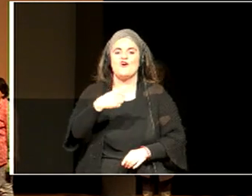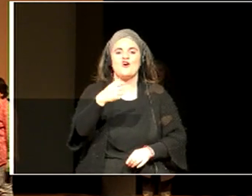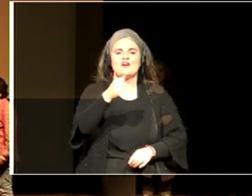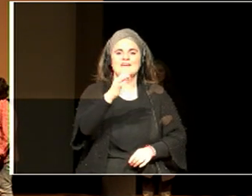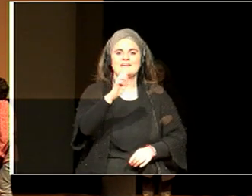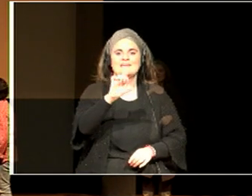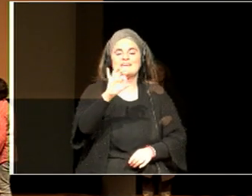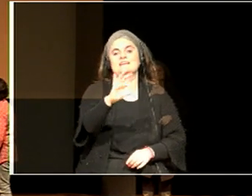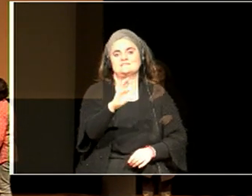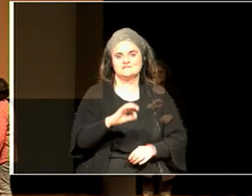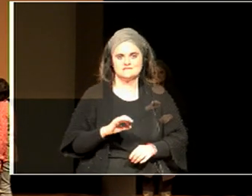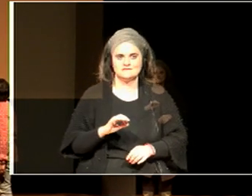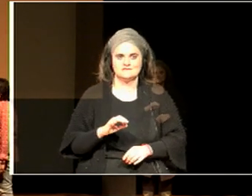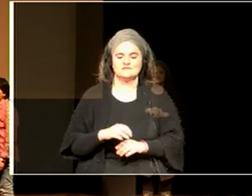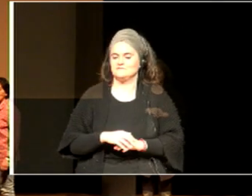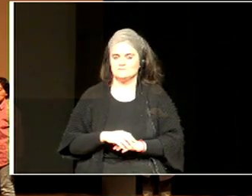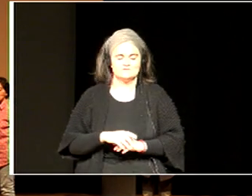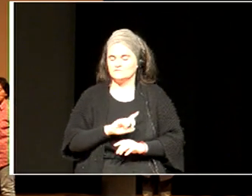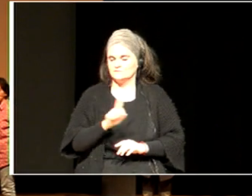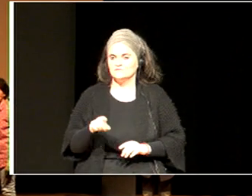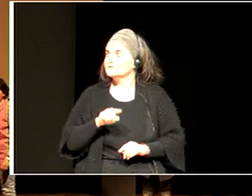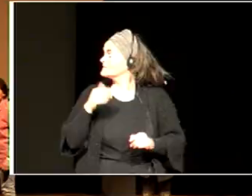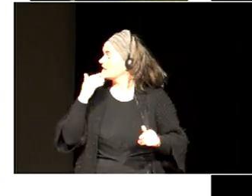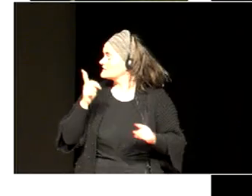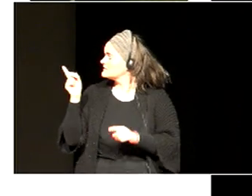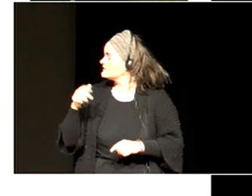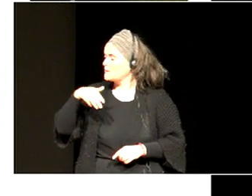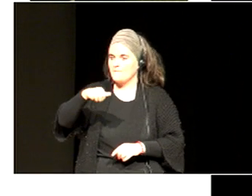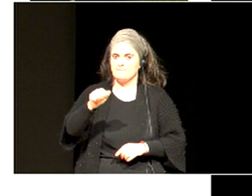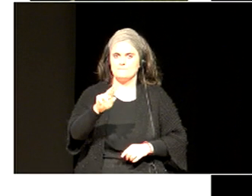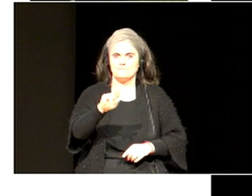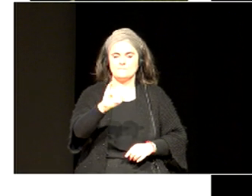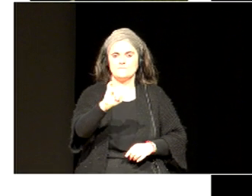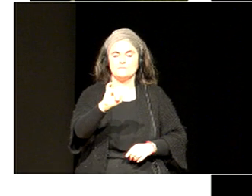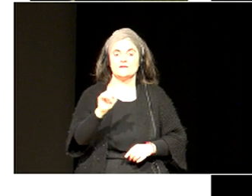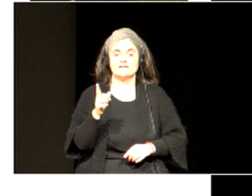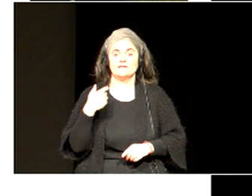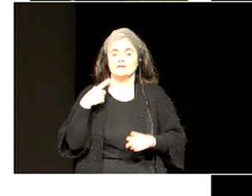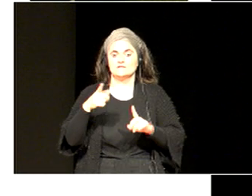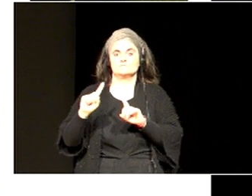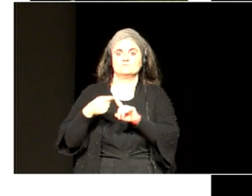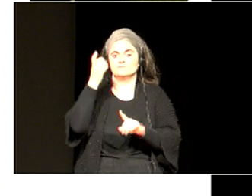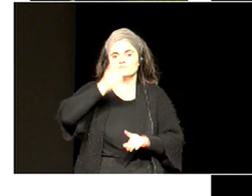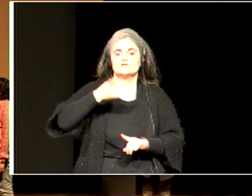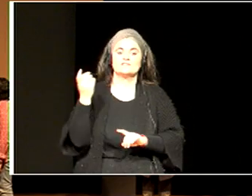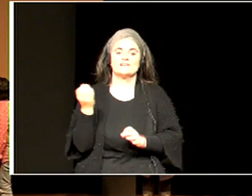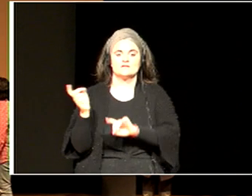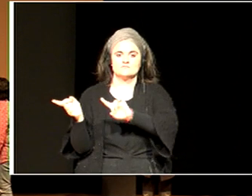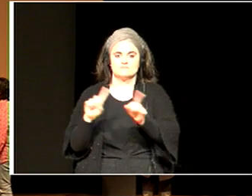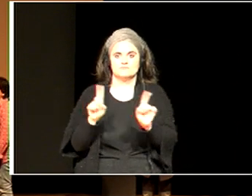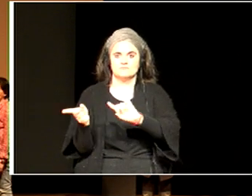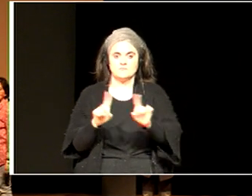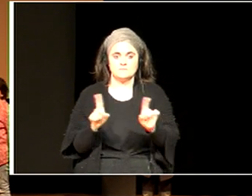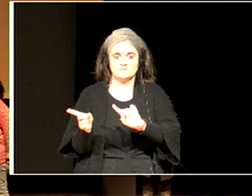educastur que dice mis alumnos bueno bien mary a anderson inventora del limpiaparabrisas tampoco lo sabemos a